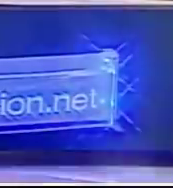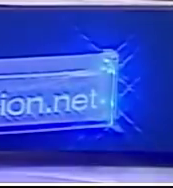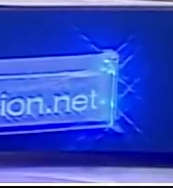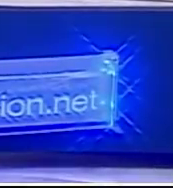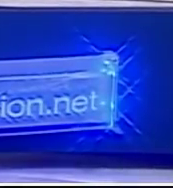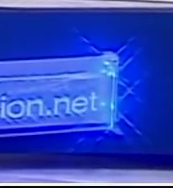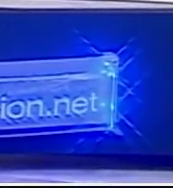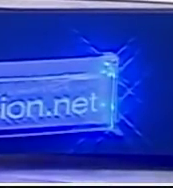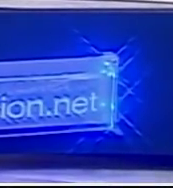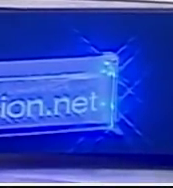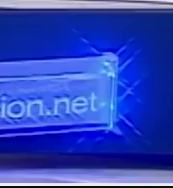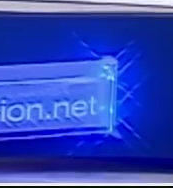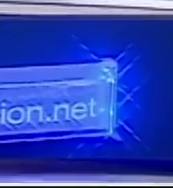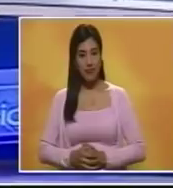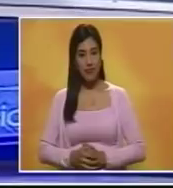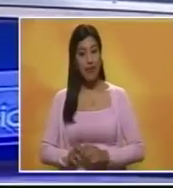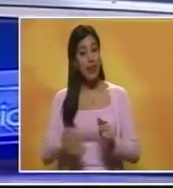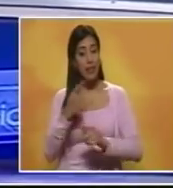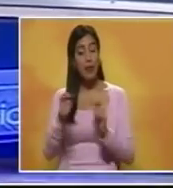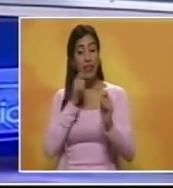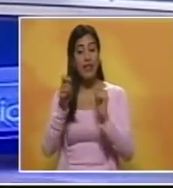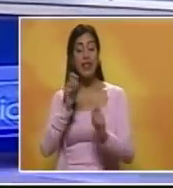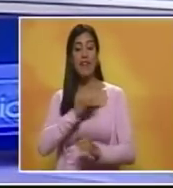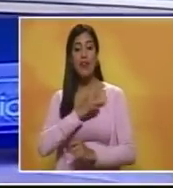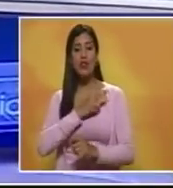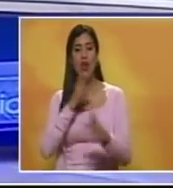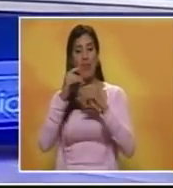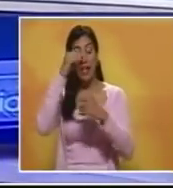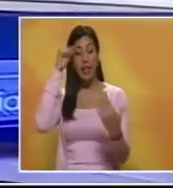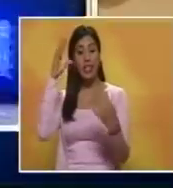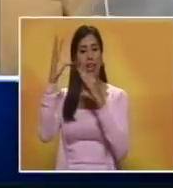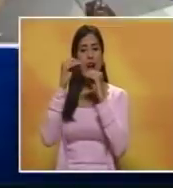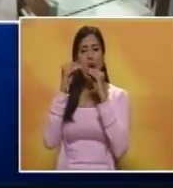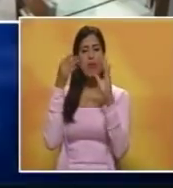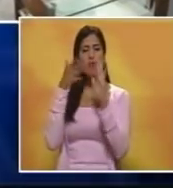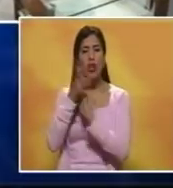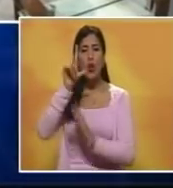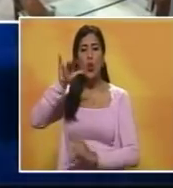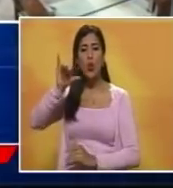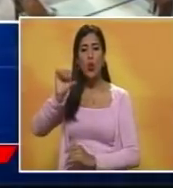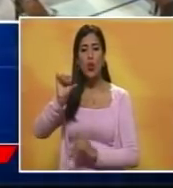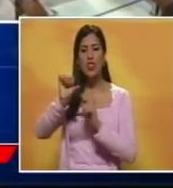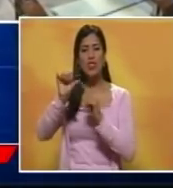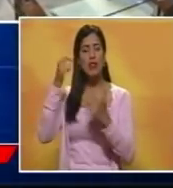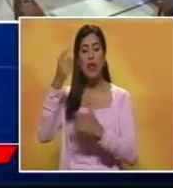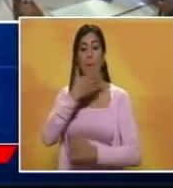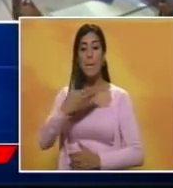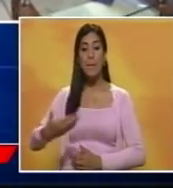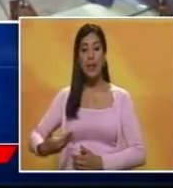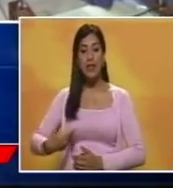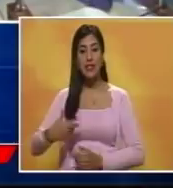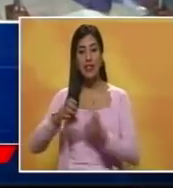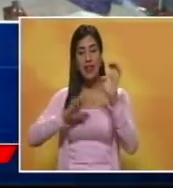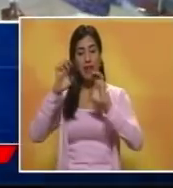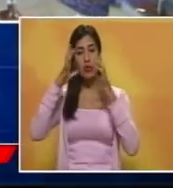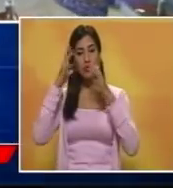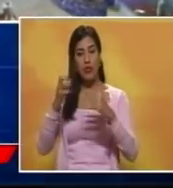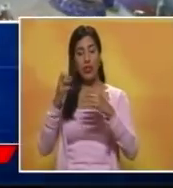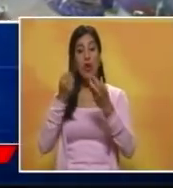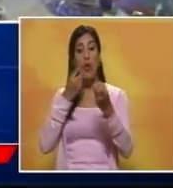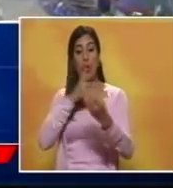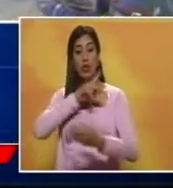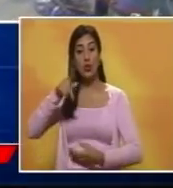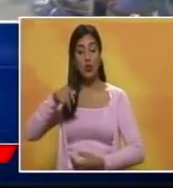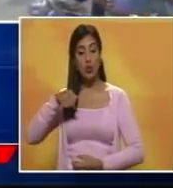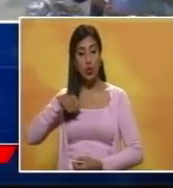que tú quieres. Al regreso de una entrevista a Venevisión, Endrina estará conversando con Luis Vicente León, presidente de Datanálisis. Ya está aquí en el estudio